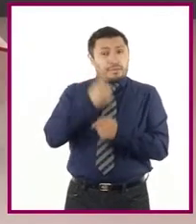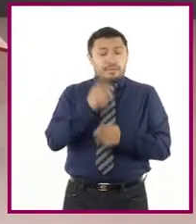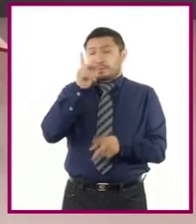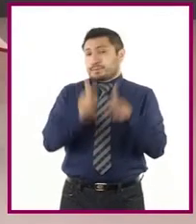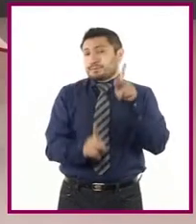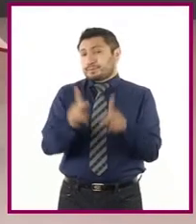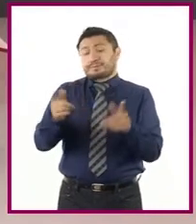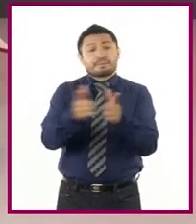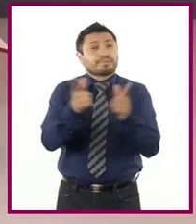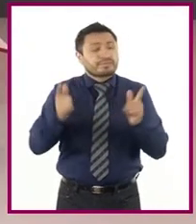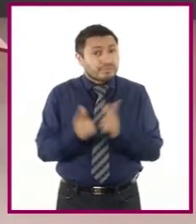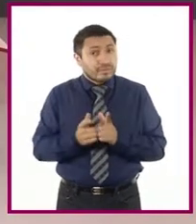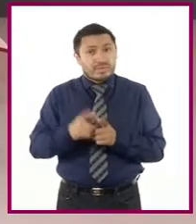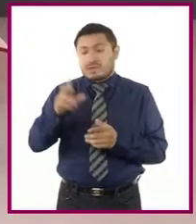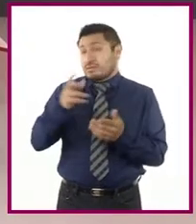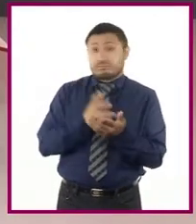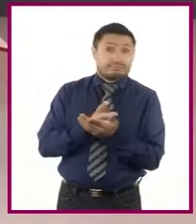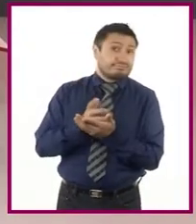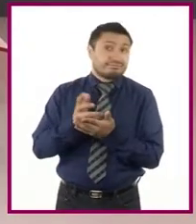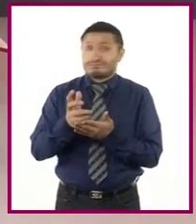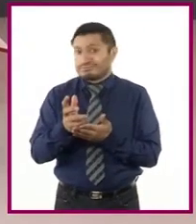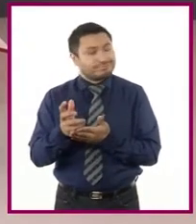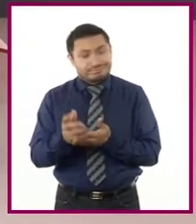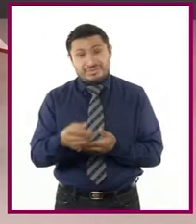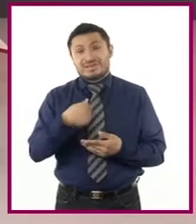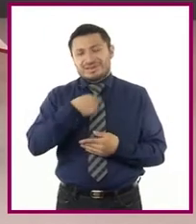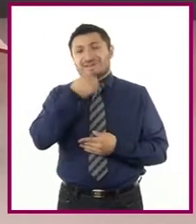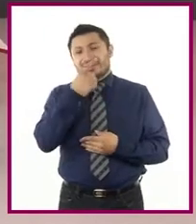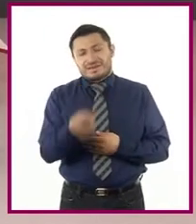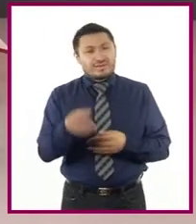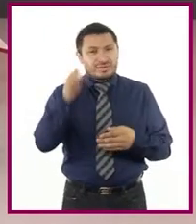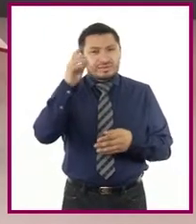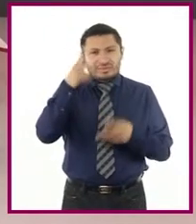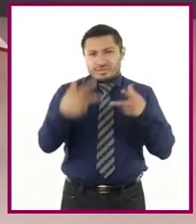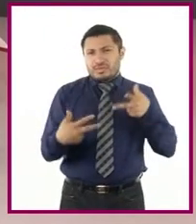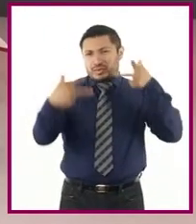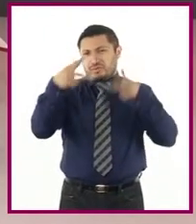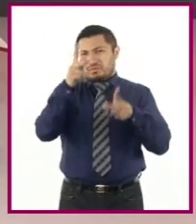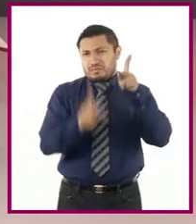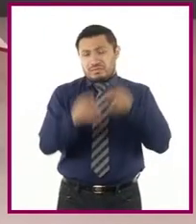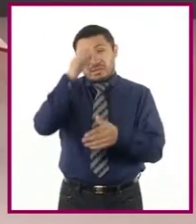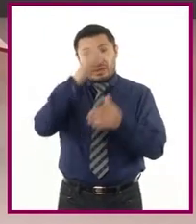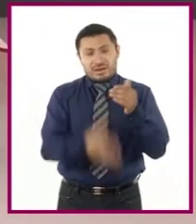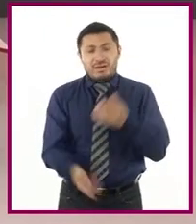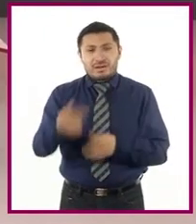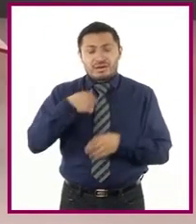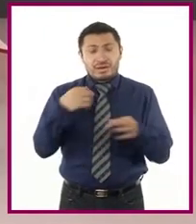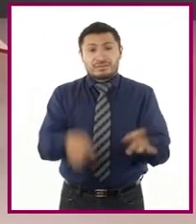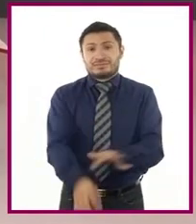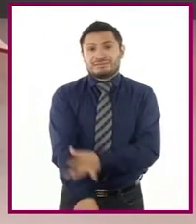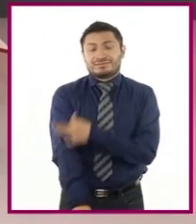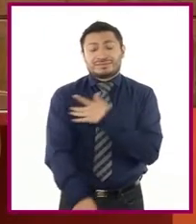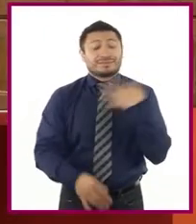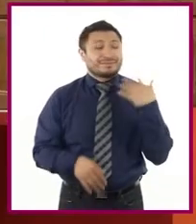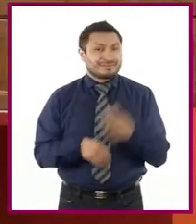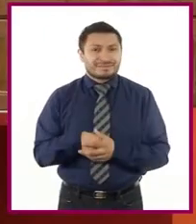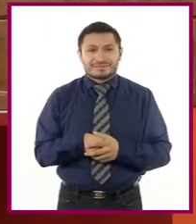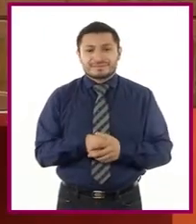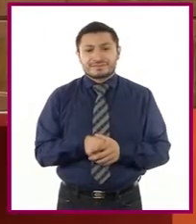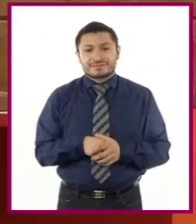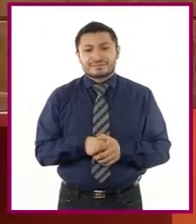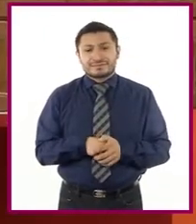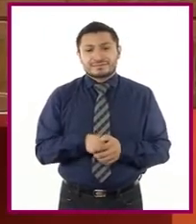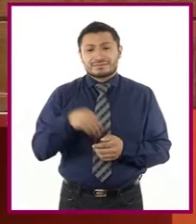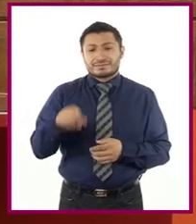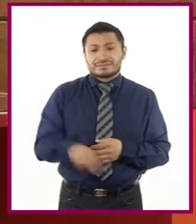grupo. No exagero si te digo que al terminar la videoconversación quedé más entusiasmada.